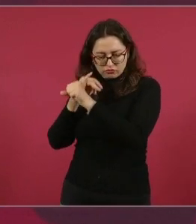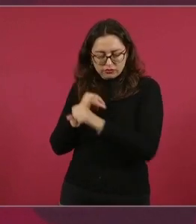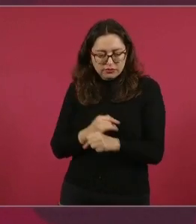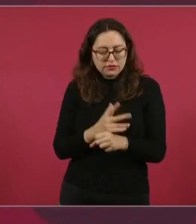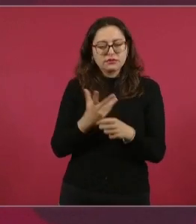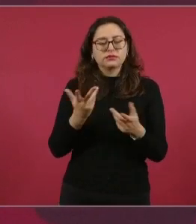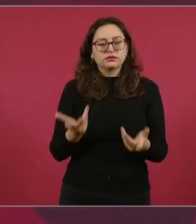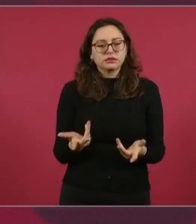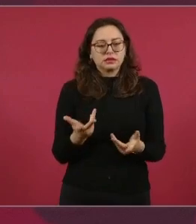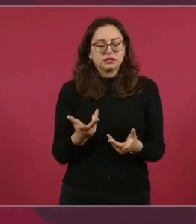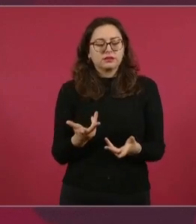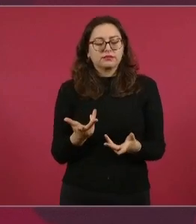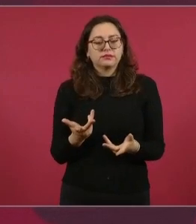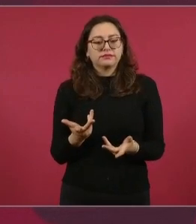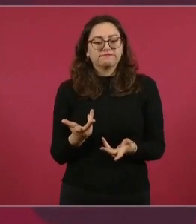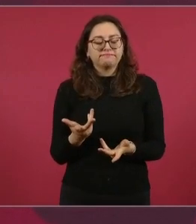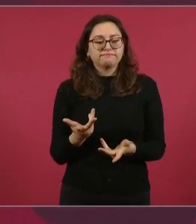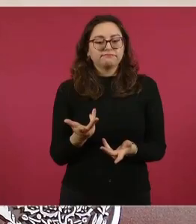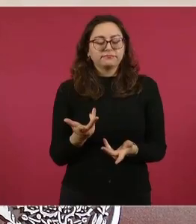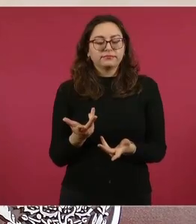investigaciones.